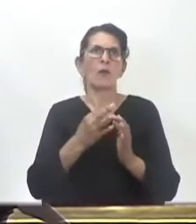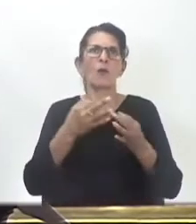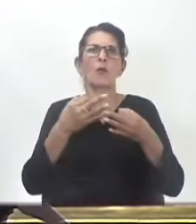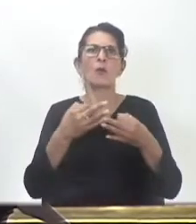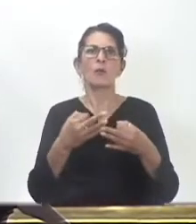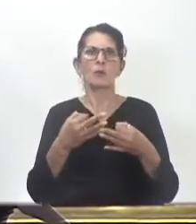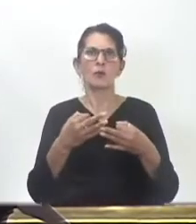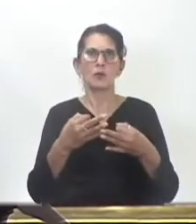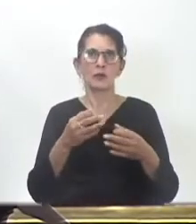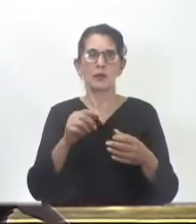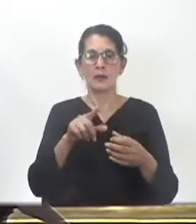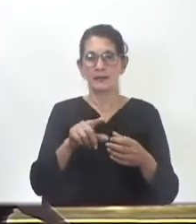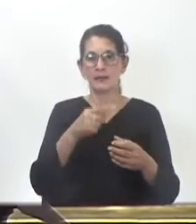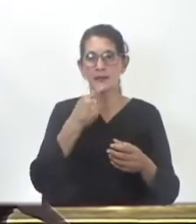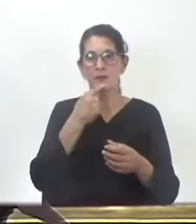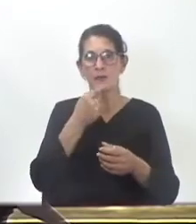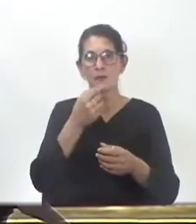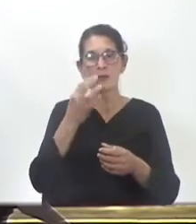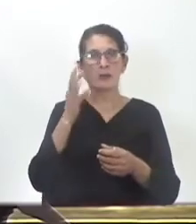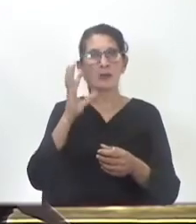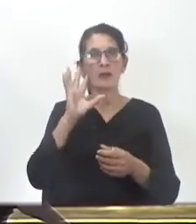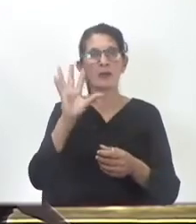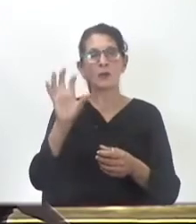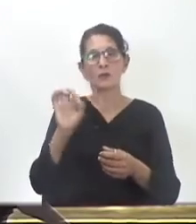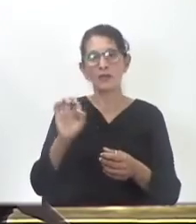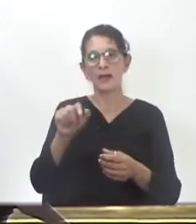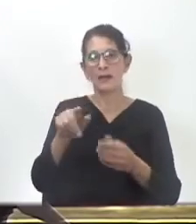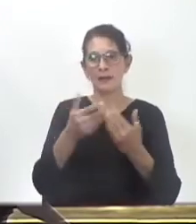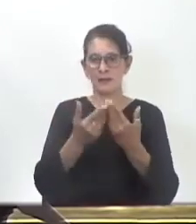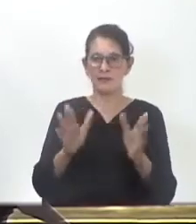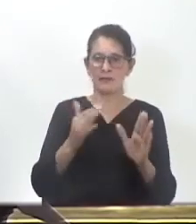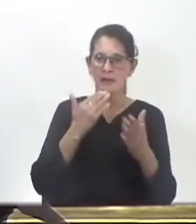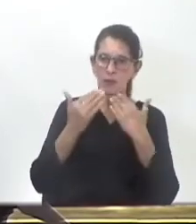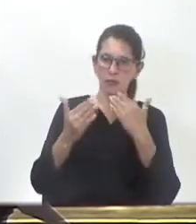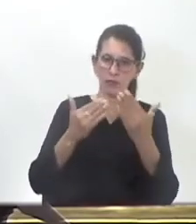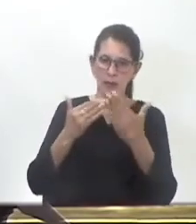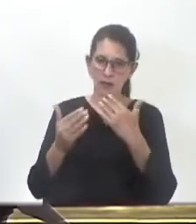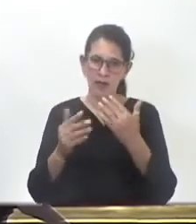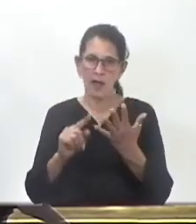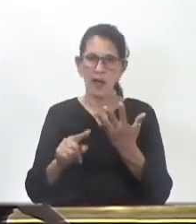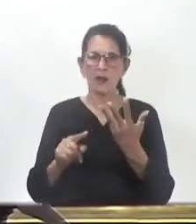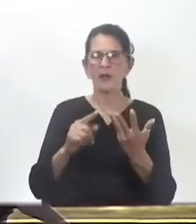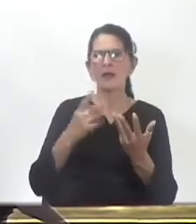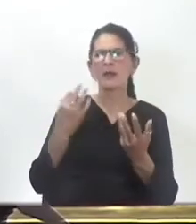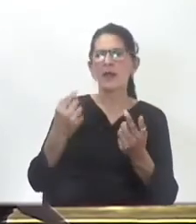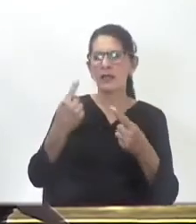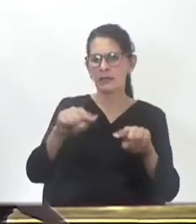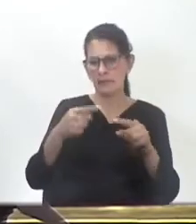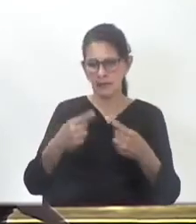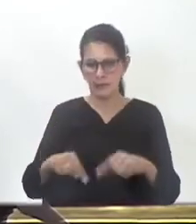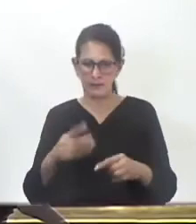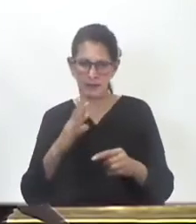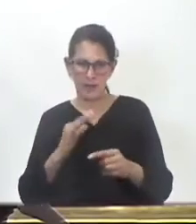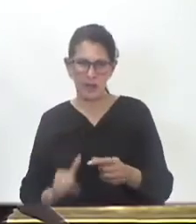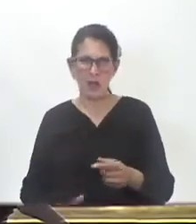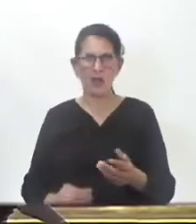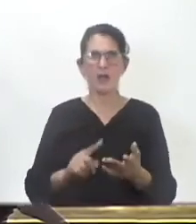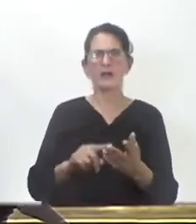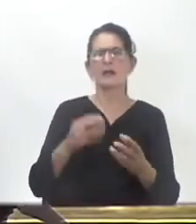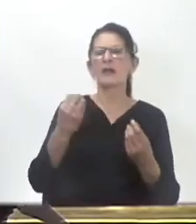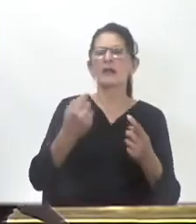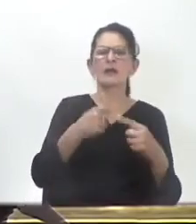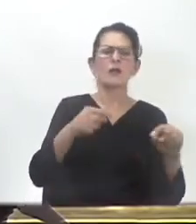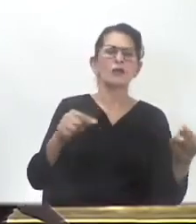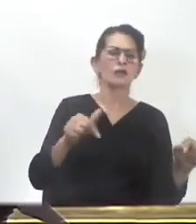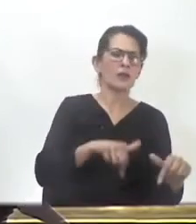Ahí escuchamos al comisionado y empezamos a dialogar y empezamos a ver todas las diferencias que había. Se dijeron las cosas que pasaban ahora,